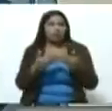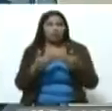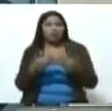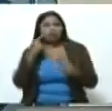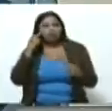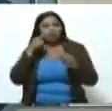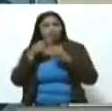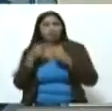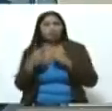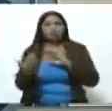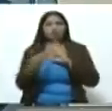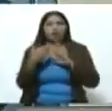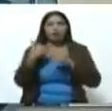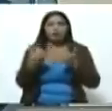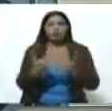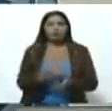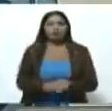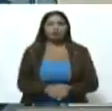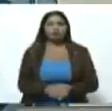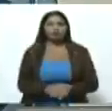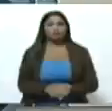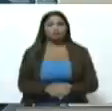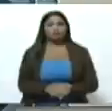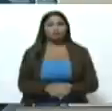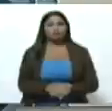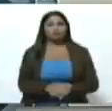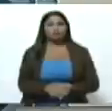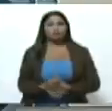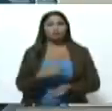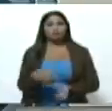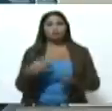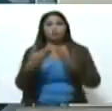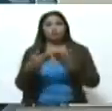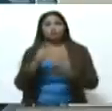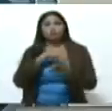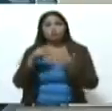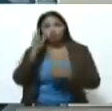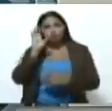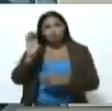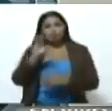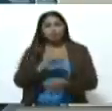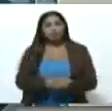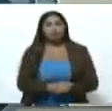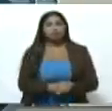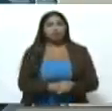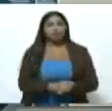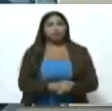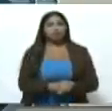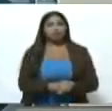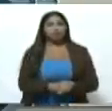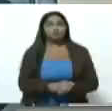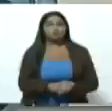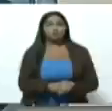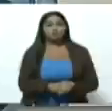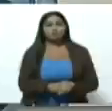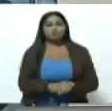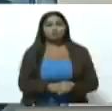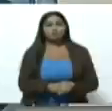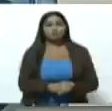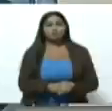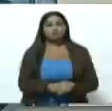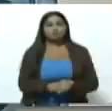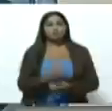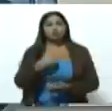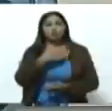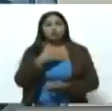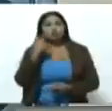de amenazas que tanto daño le han hecho al país. Y quiero, en